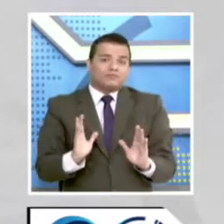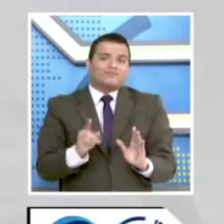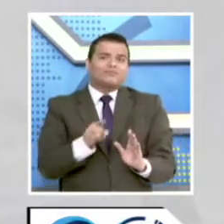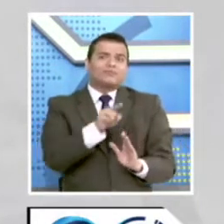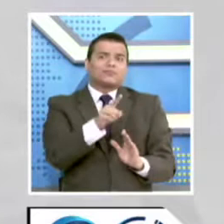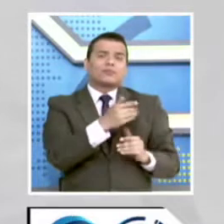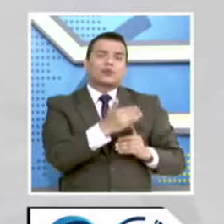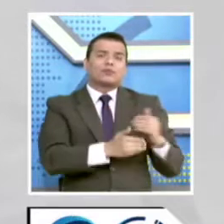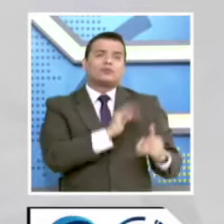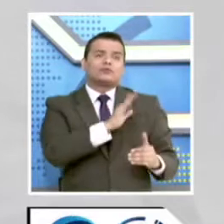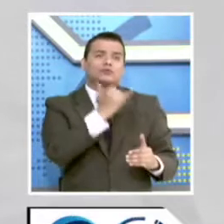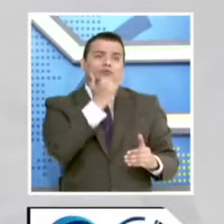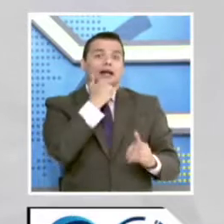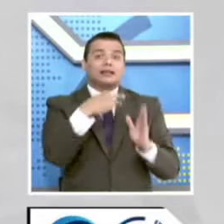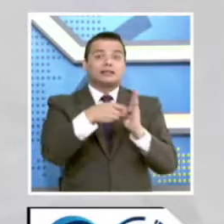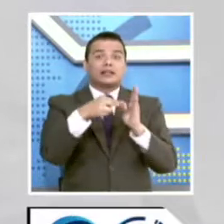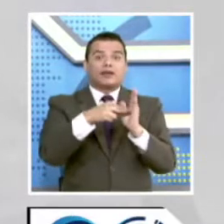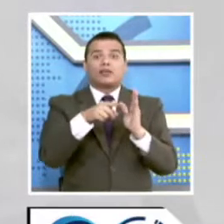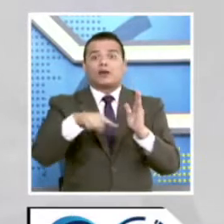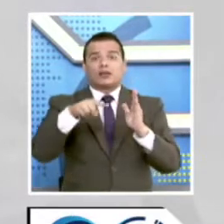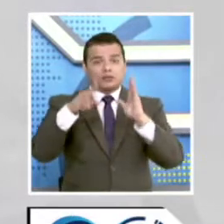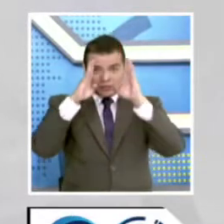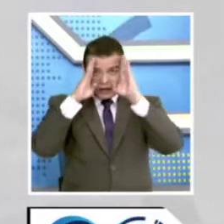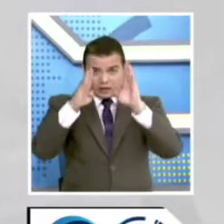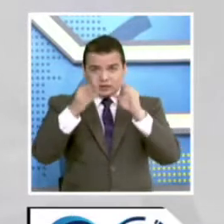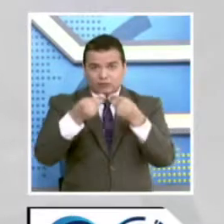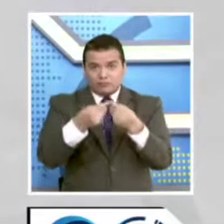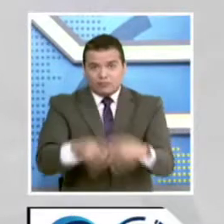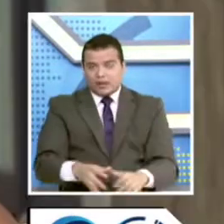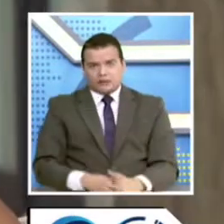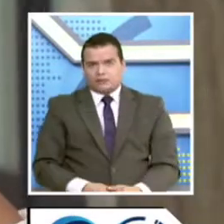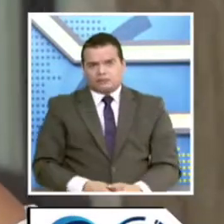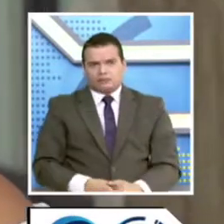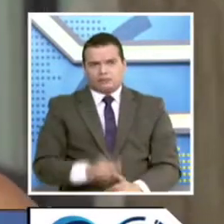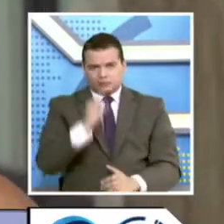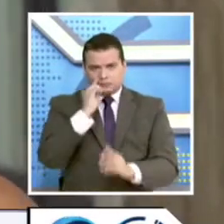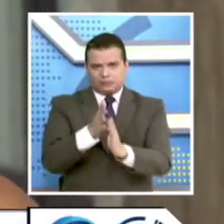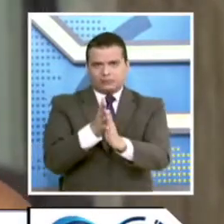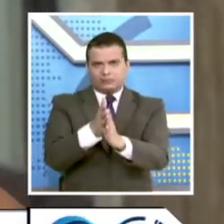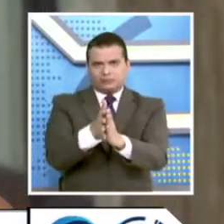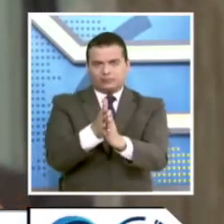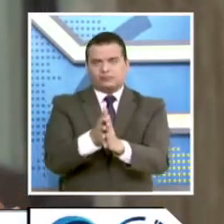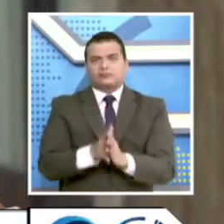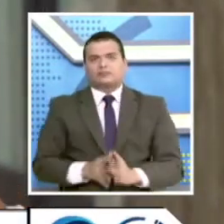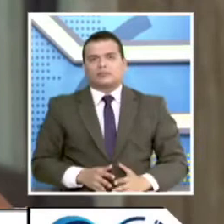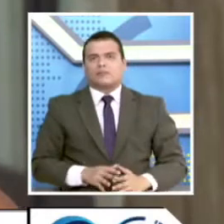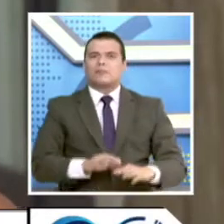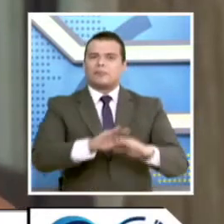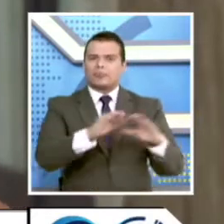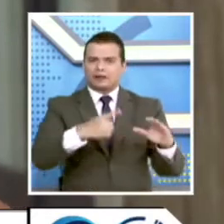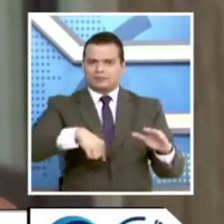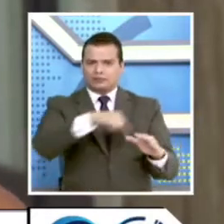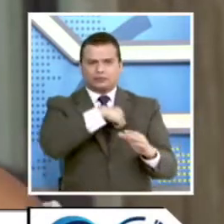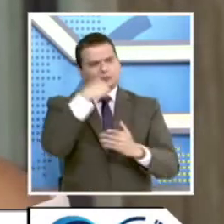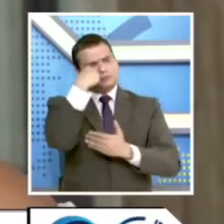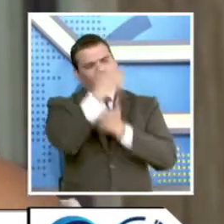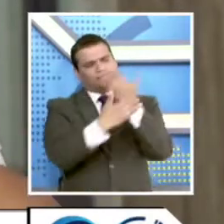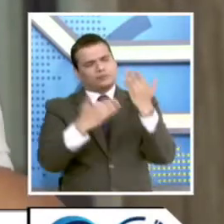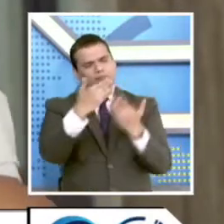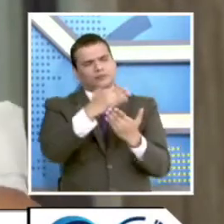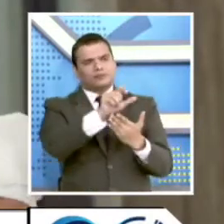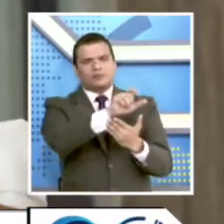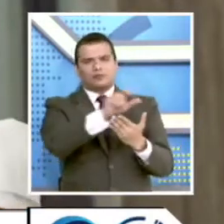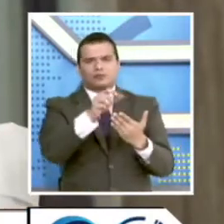de procedimiento, pero no implican una mala atención. Insisto, en estas revisiones de historias clínicas